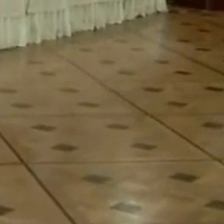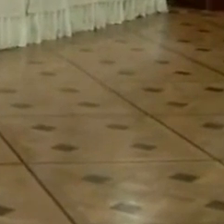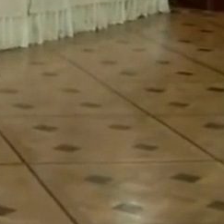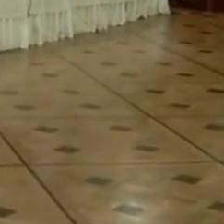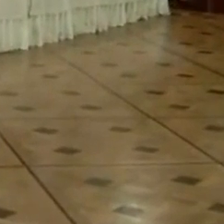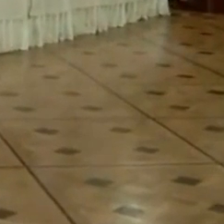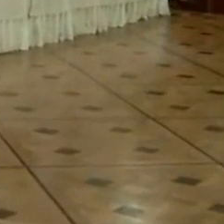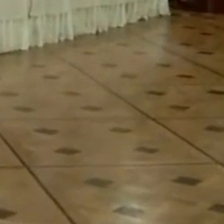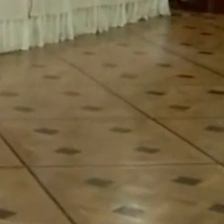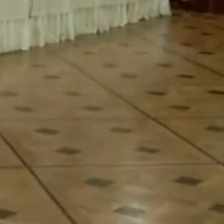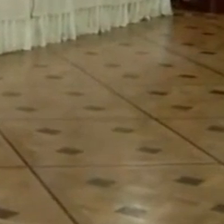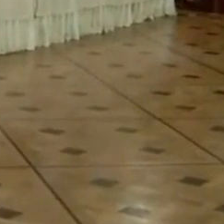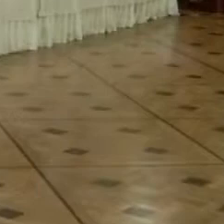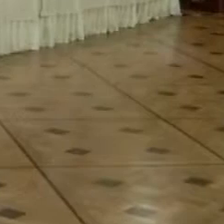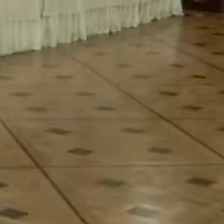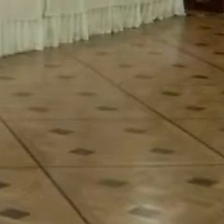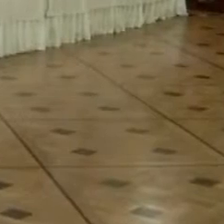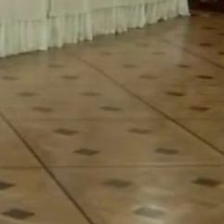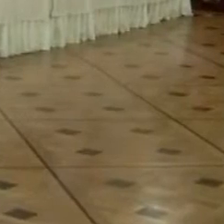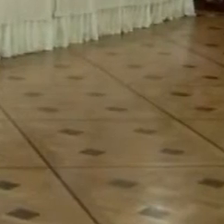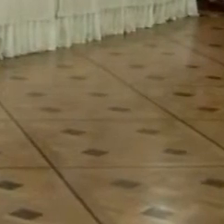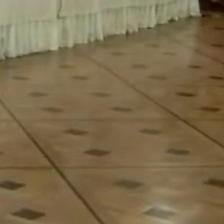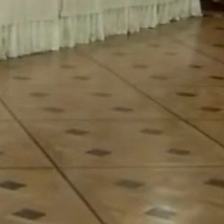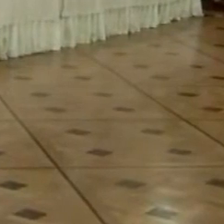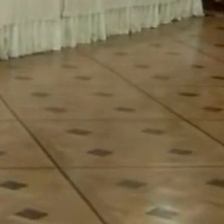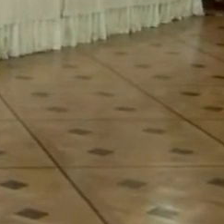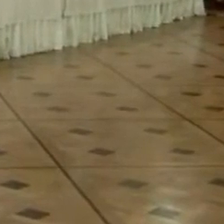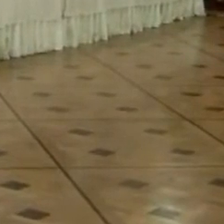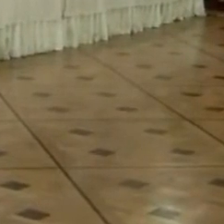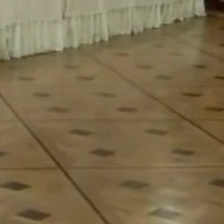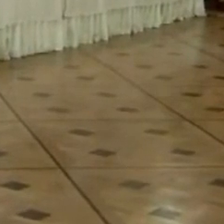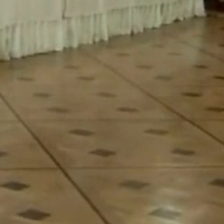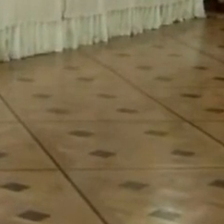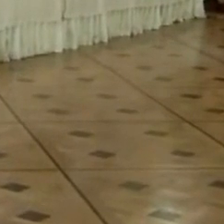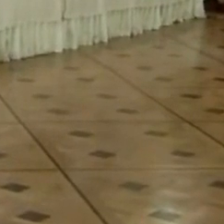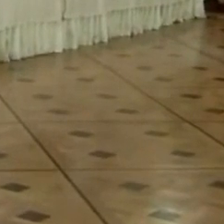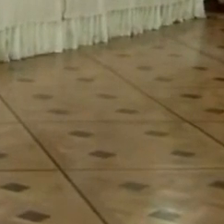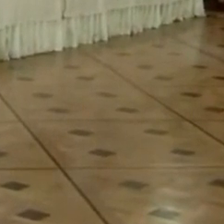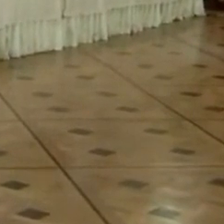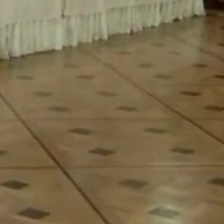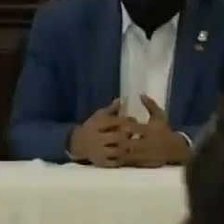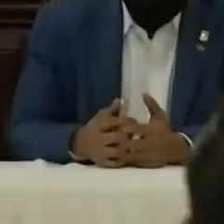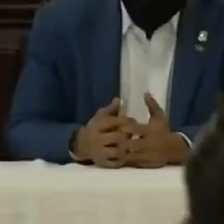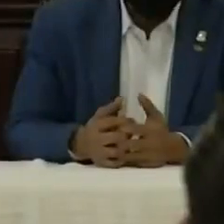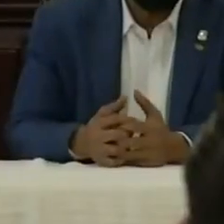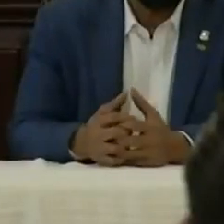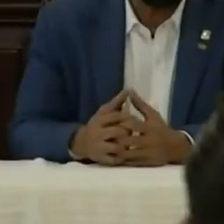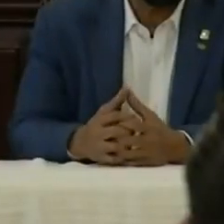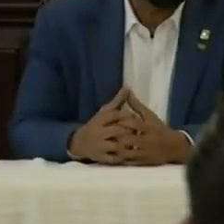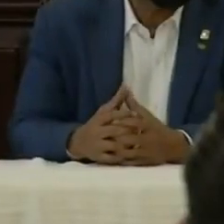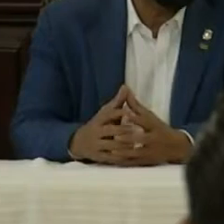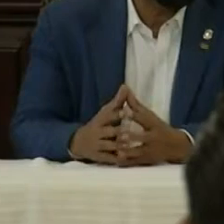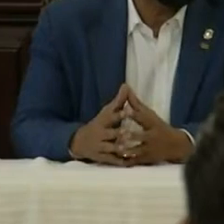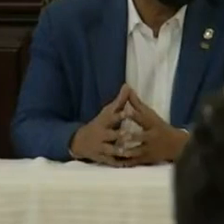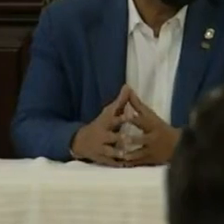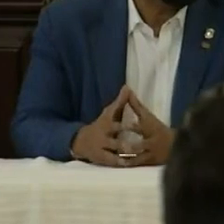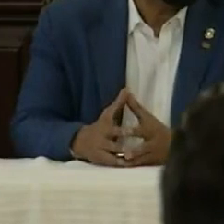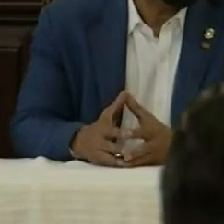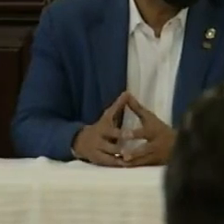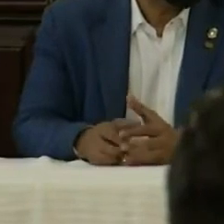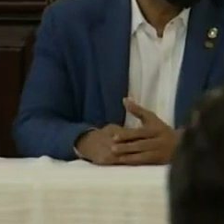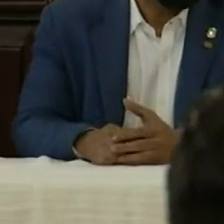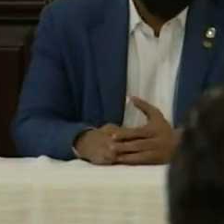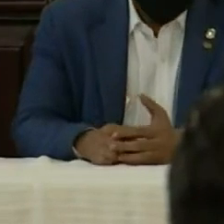Señoras y señores, sean todos bienvenidos al Salón Las Cariátides del Palacio Nacional. Gracias por acompañarnos en esta